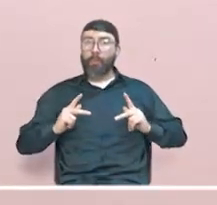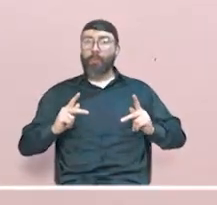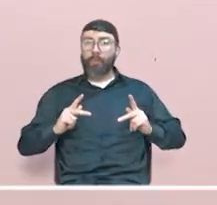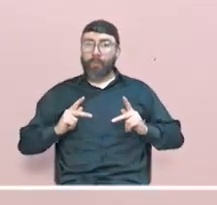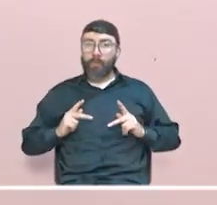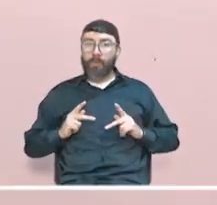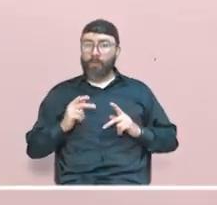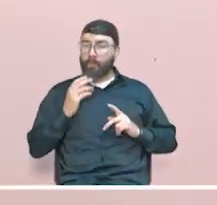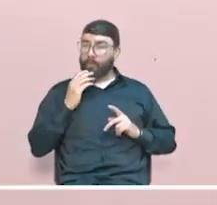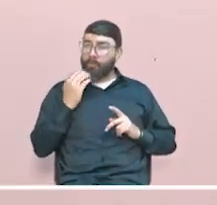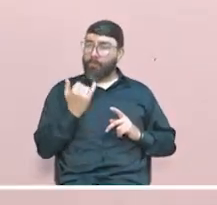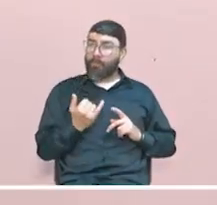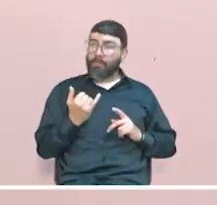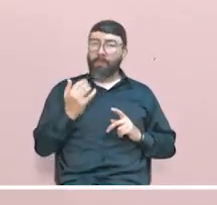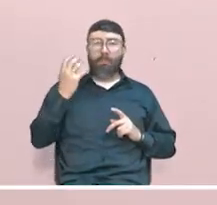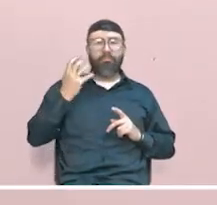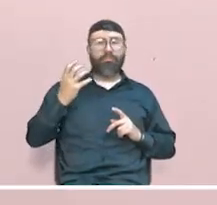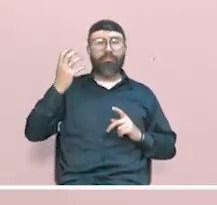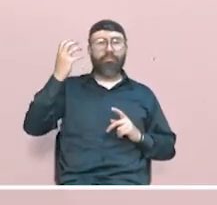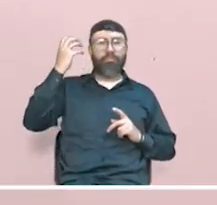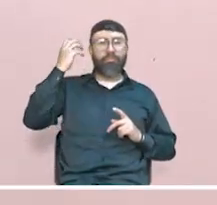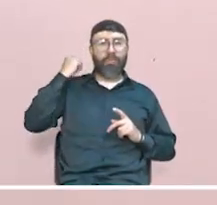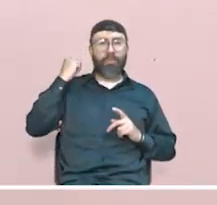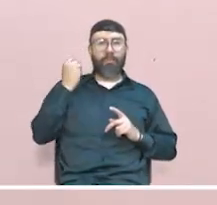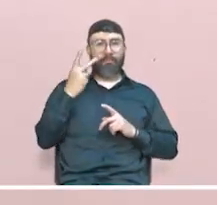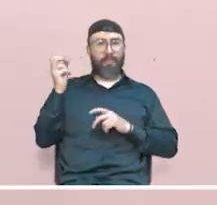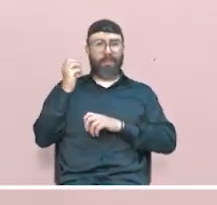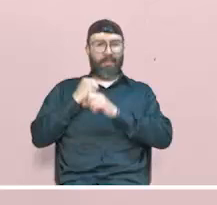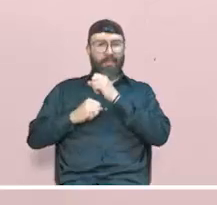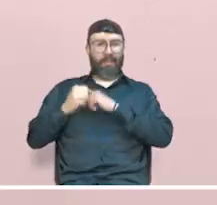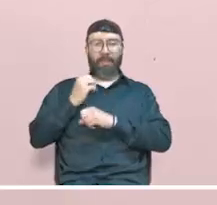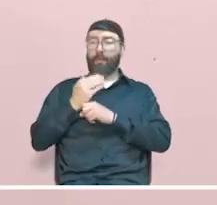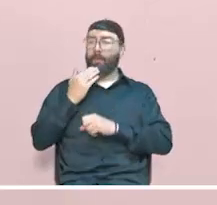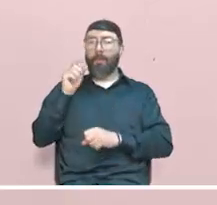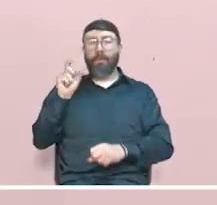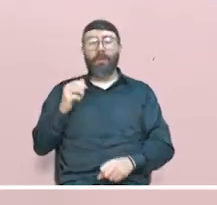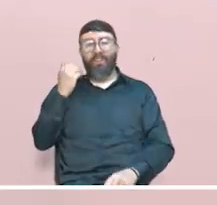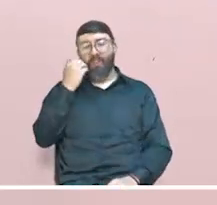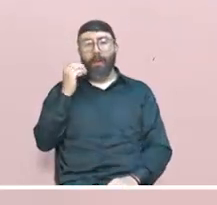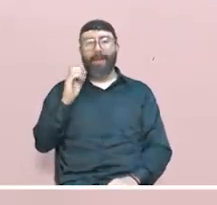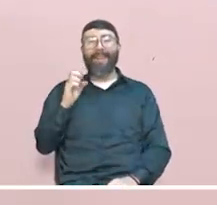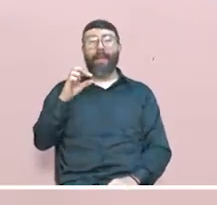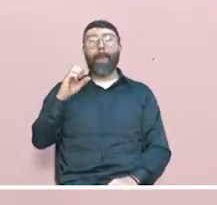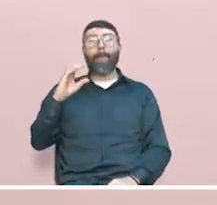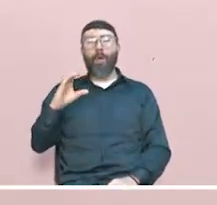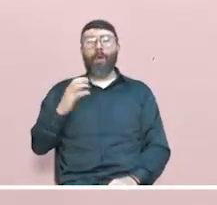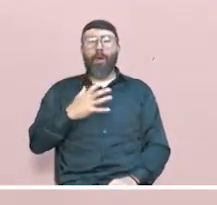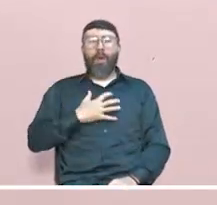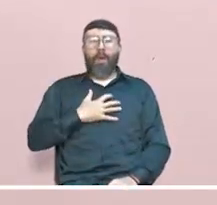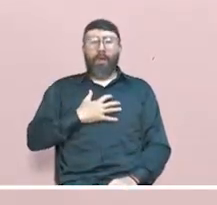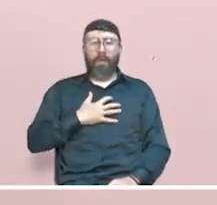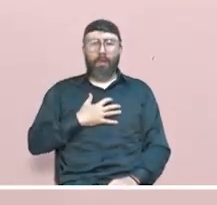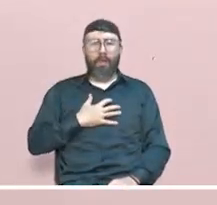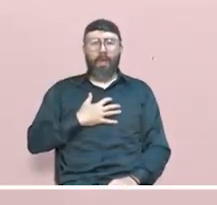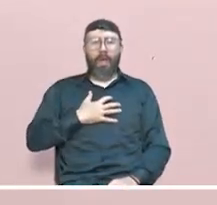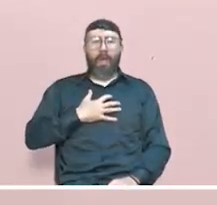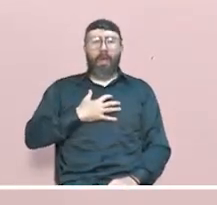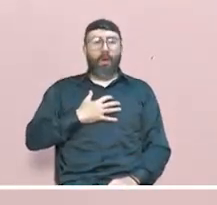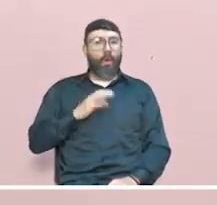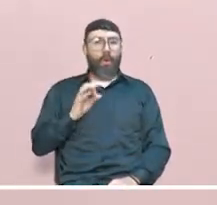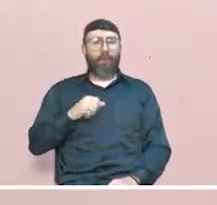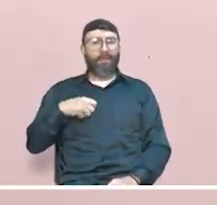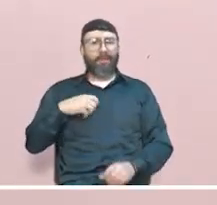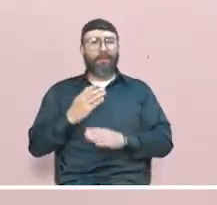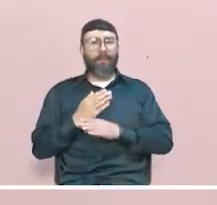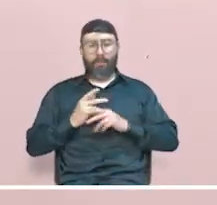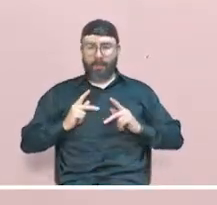Hace dos décadas, por ejemplo, una persona con EPOC, inclusive grados de hipertensión pulmonar leves y moderados, se